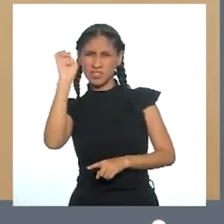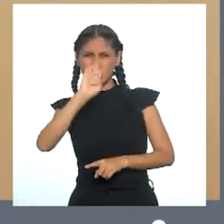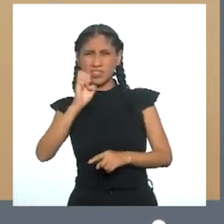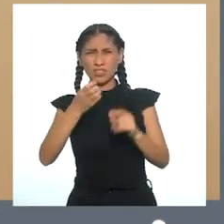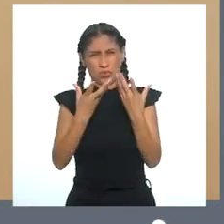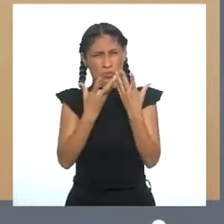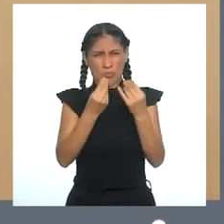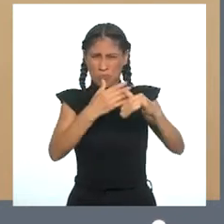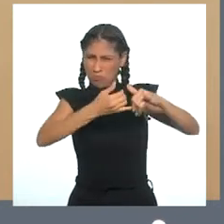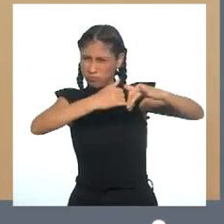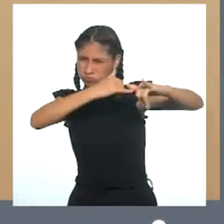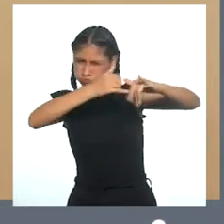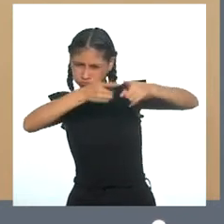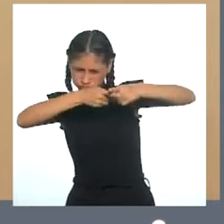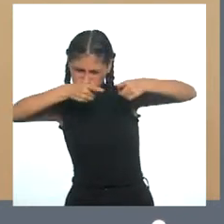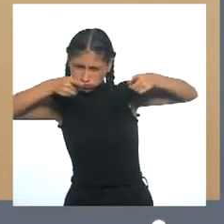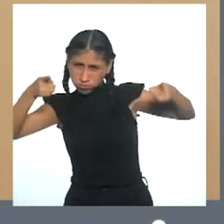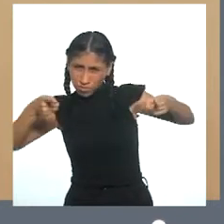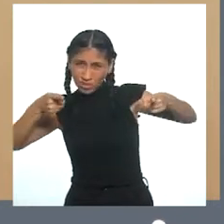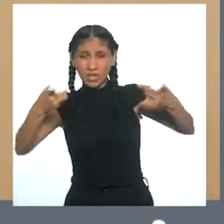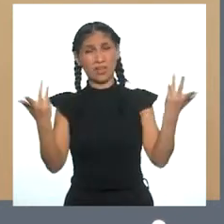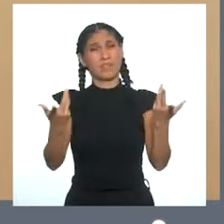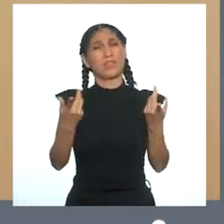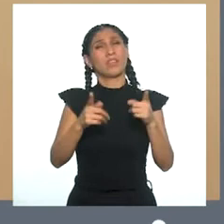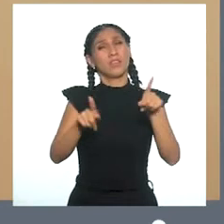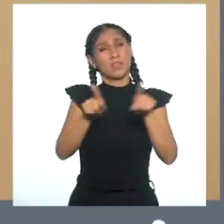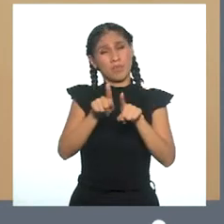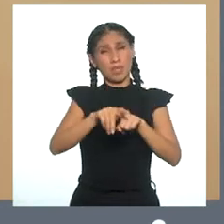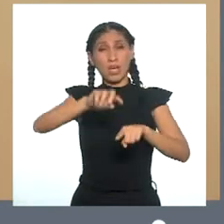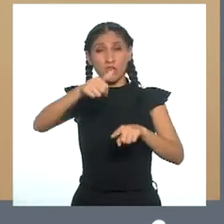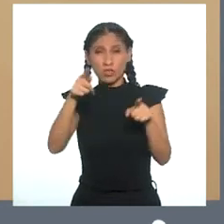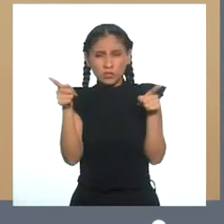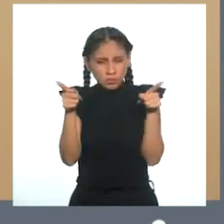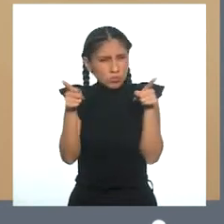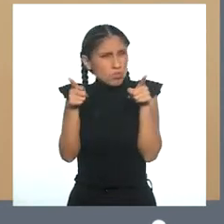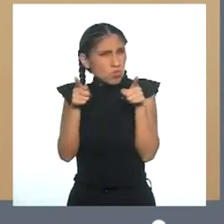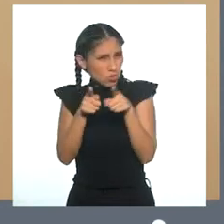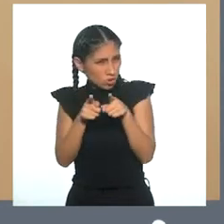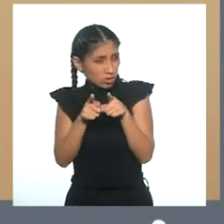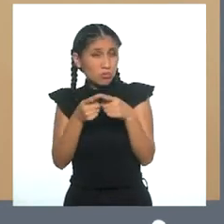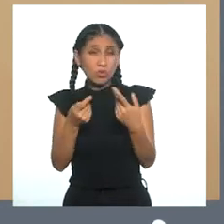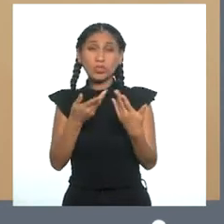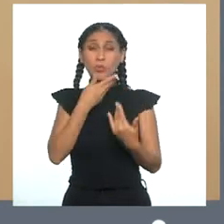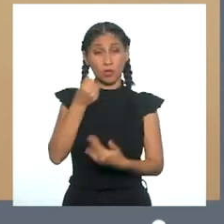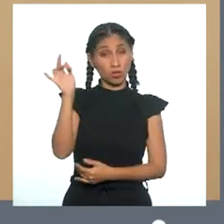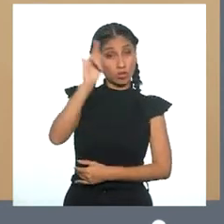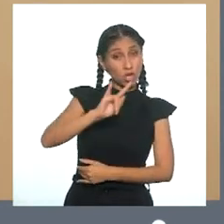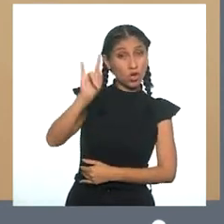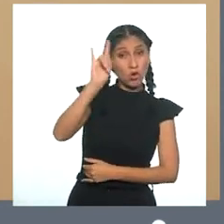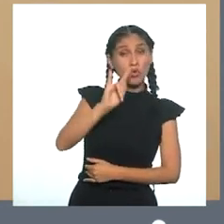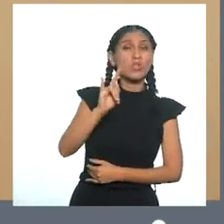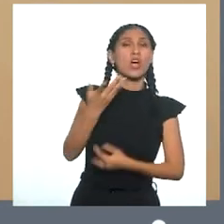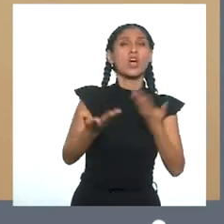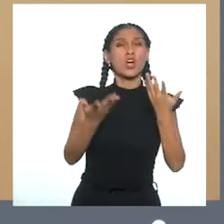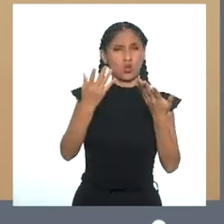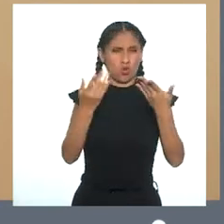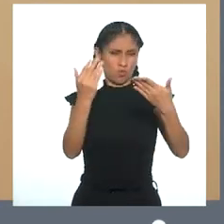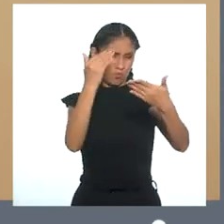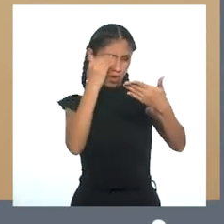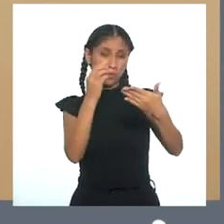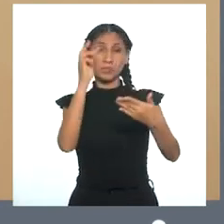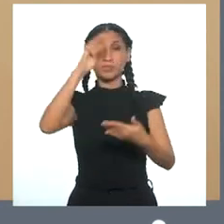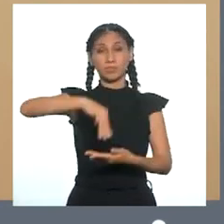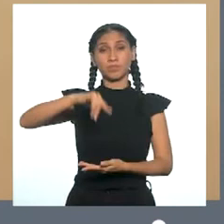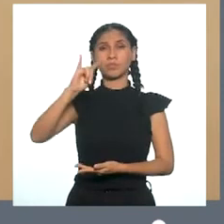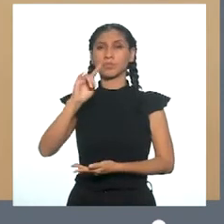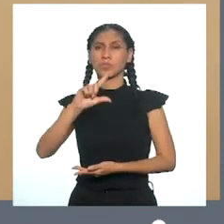metros cuadrados y otras son demasiado pequeñas. Por eso se utilizan múltiplos y submúltiplos del